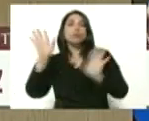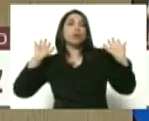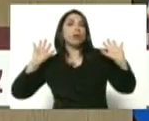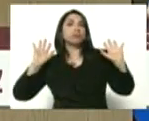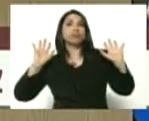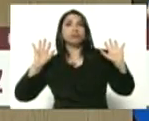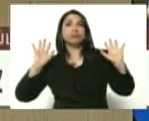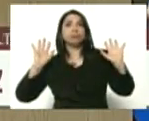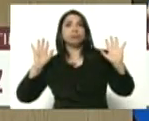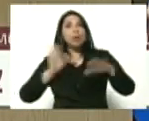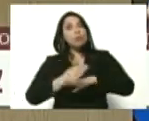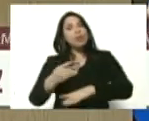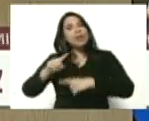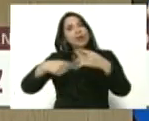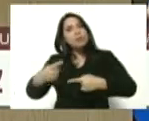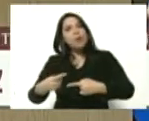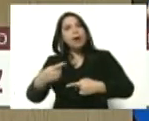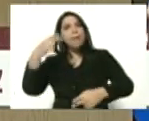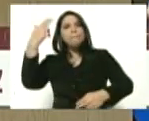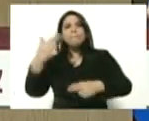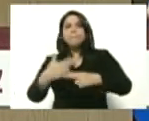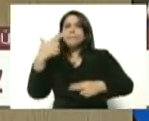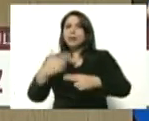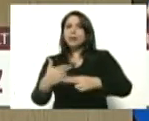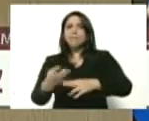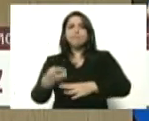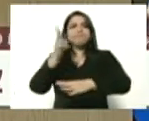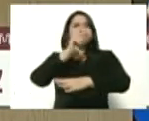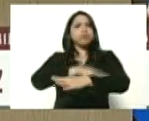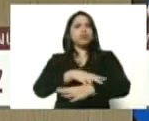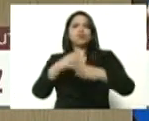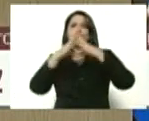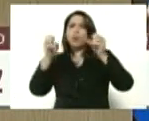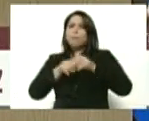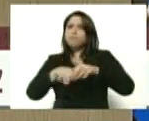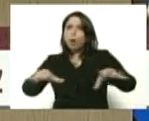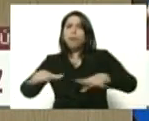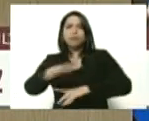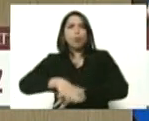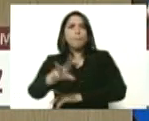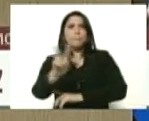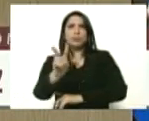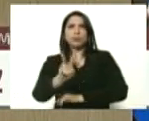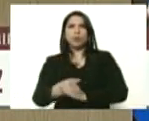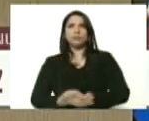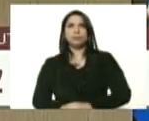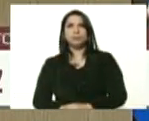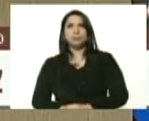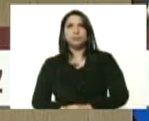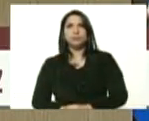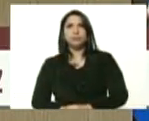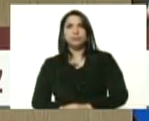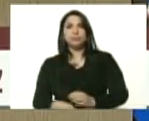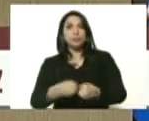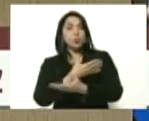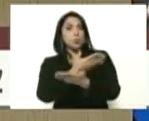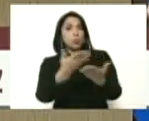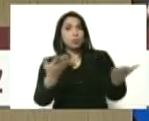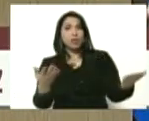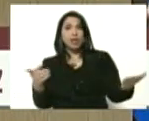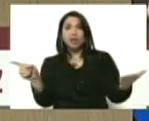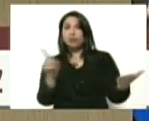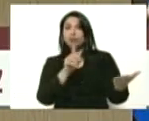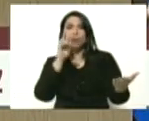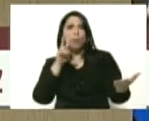país, porque si no el riesgo sería un riesgo para todas y para todos. Ustedes no ven una situación